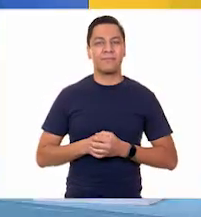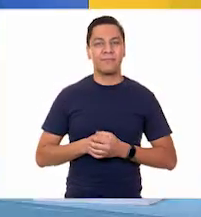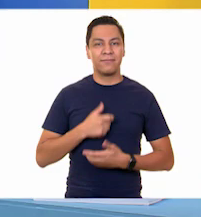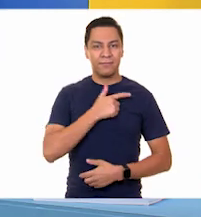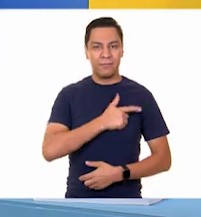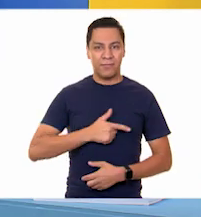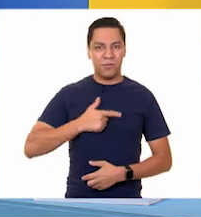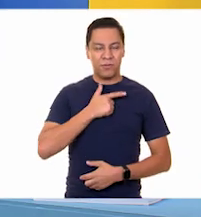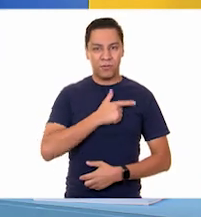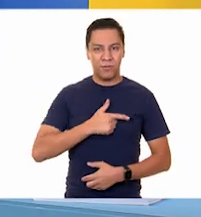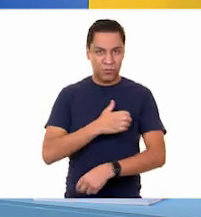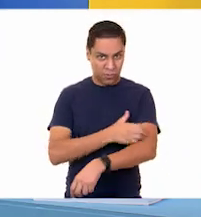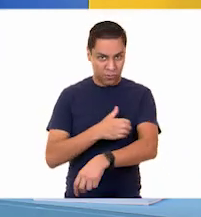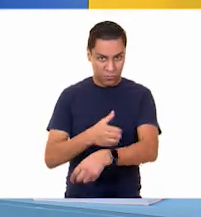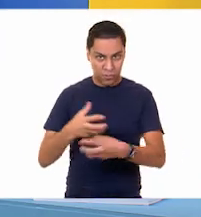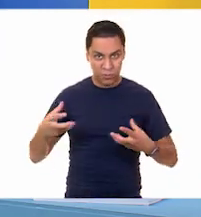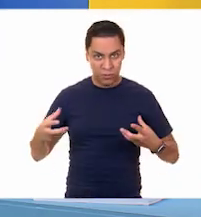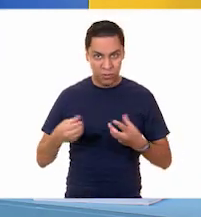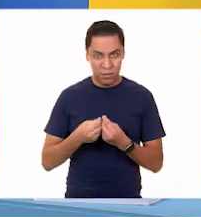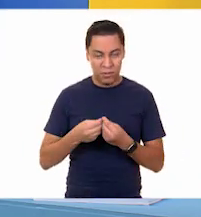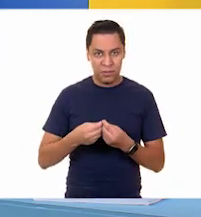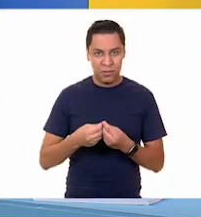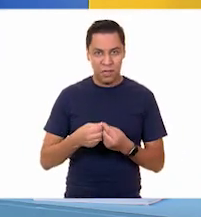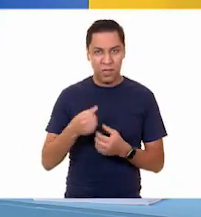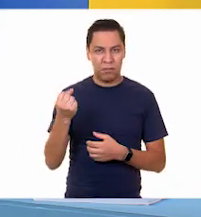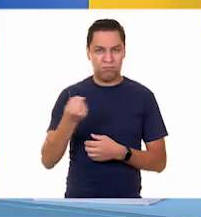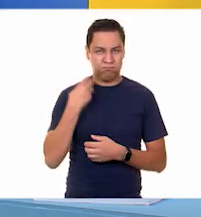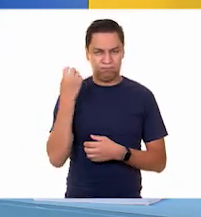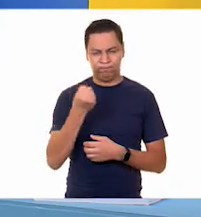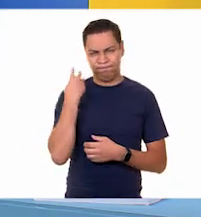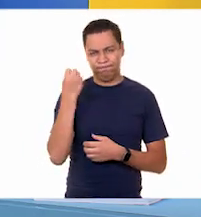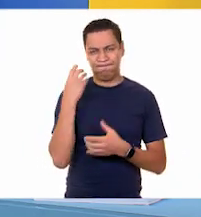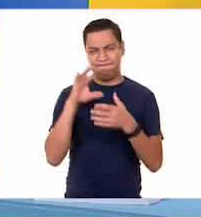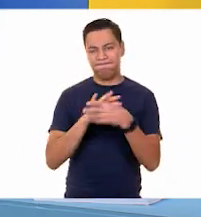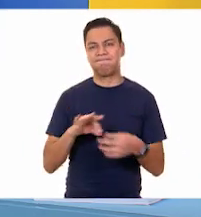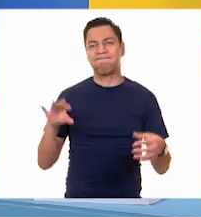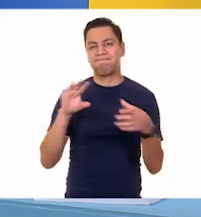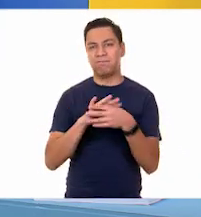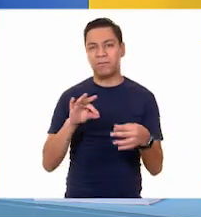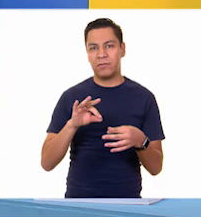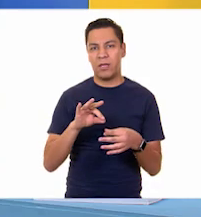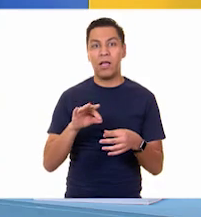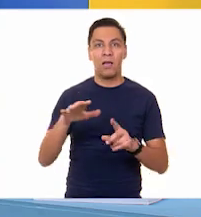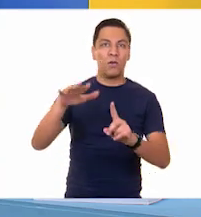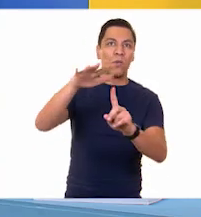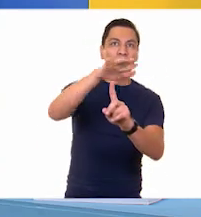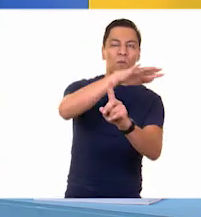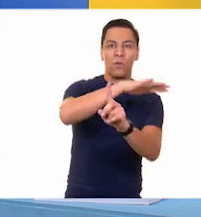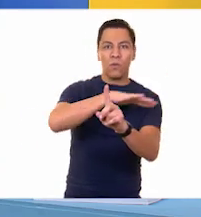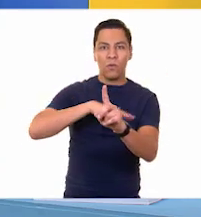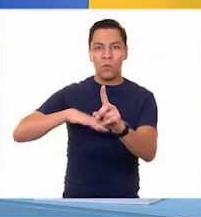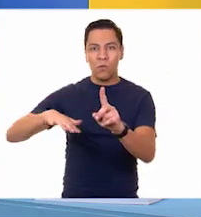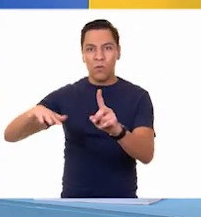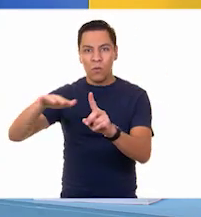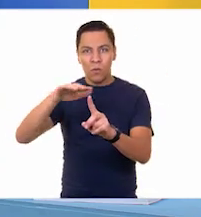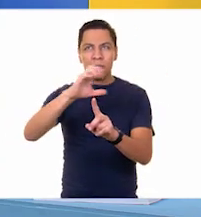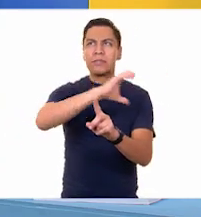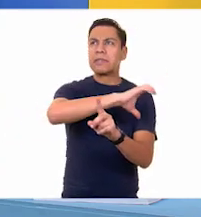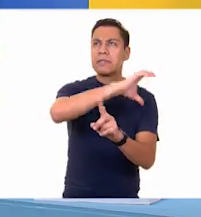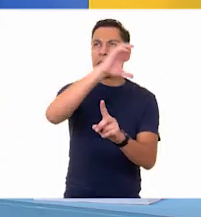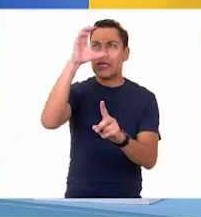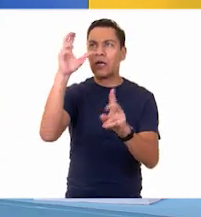que nos acompañen en esta nueva clase de historia, porque hoy aprenderemos sobre el cuidado del medio ambiente, que es un tema que hoy en día